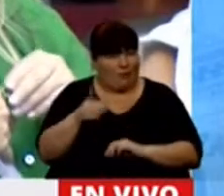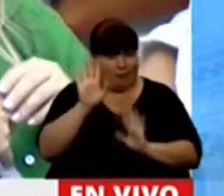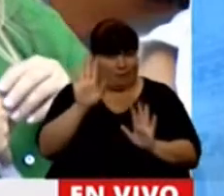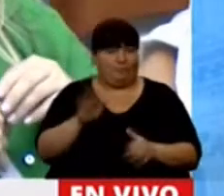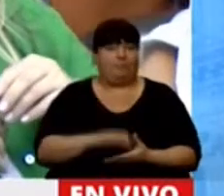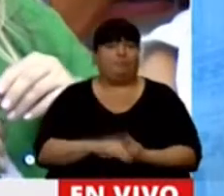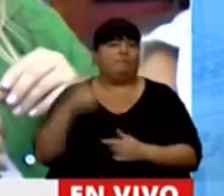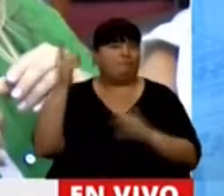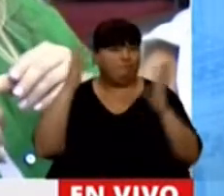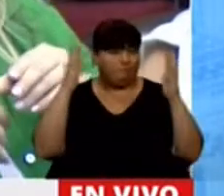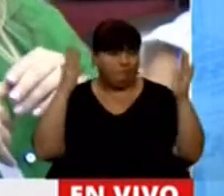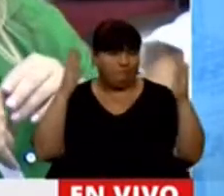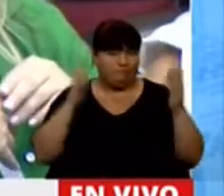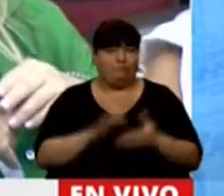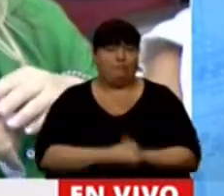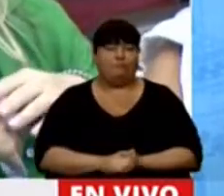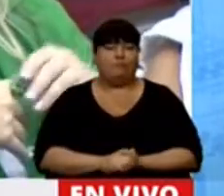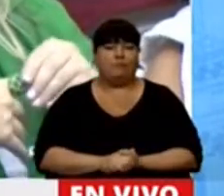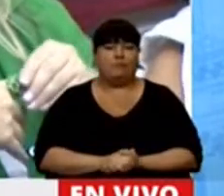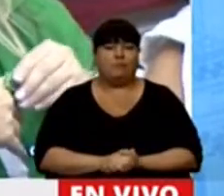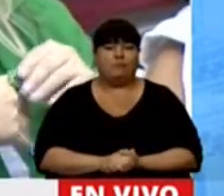presidente,